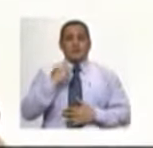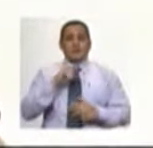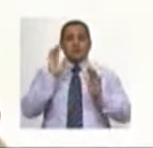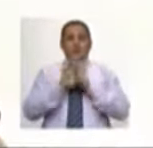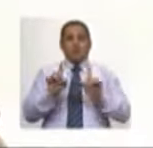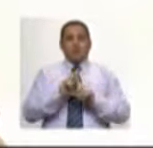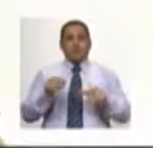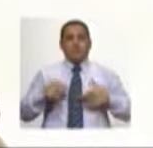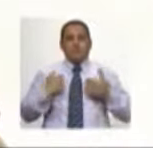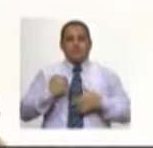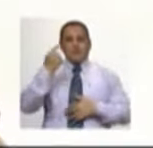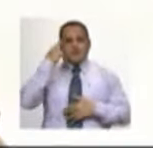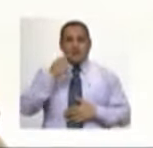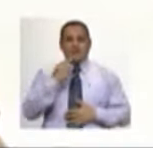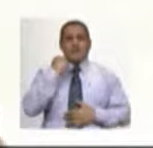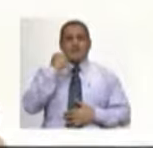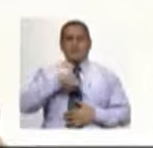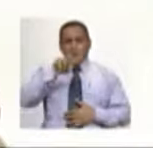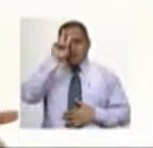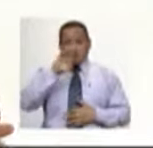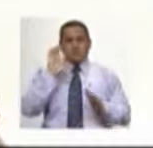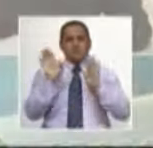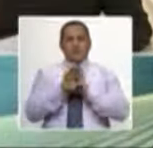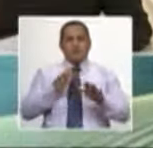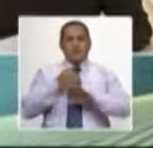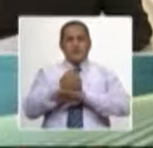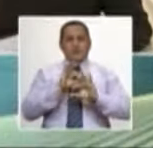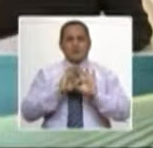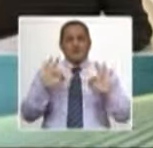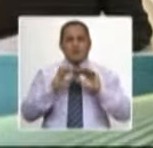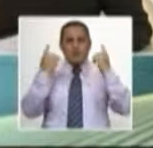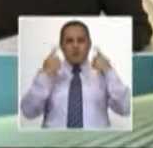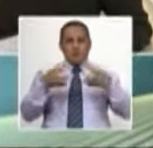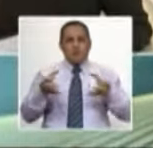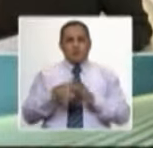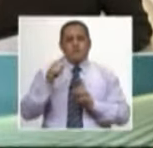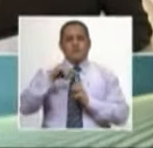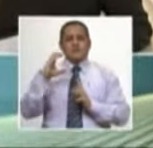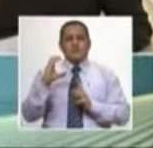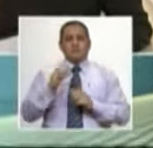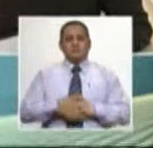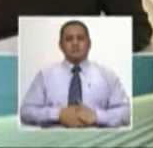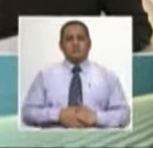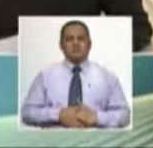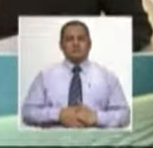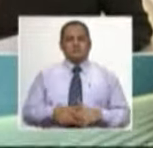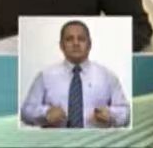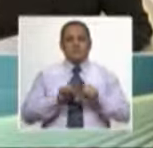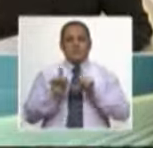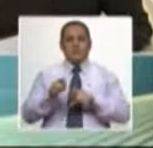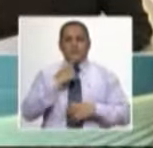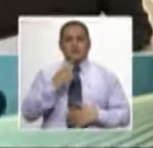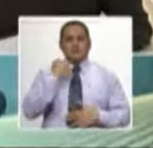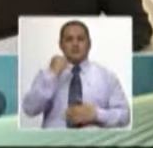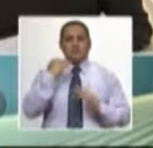impensable aplicar el derecho en nuestro país sin recurrir a la jurisprudencia del Tribunal Constitucional. Claro. Desde el